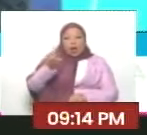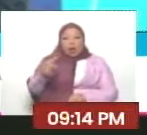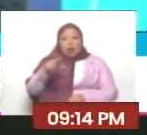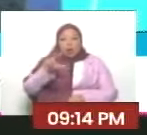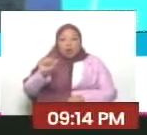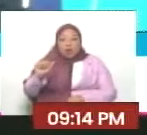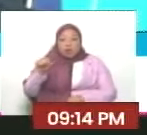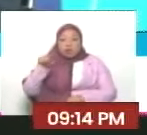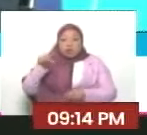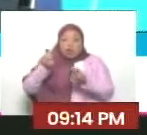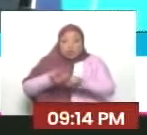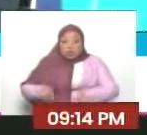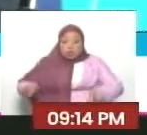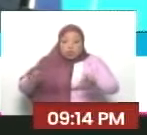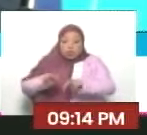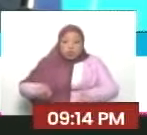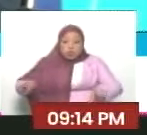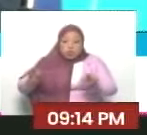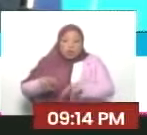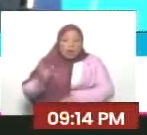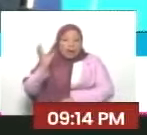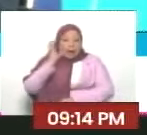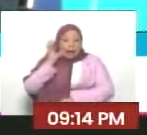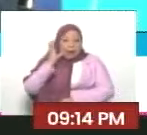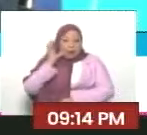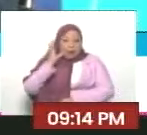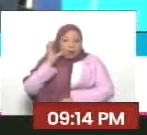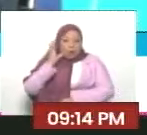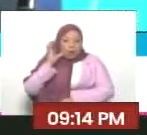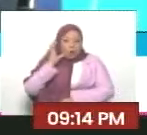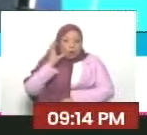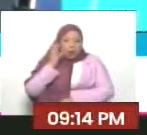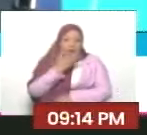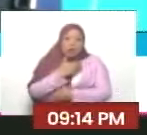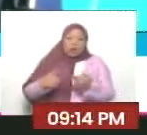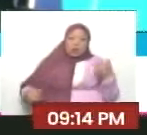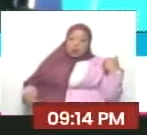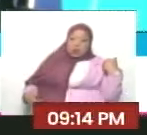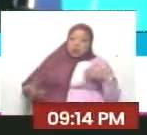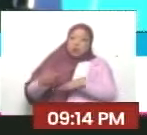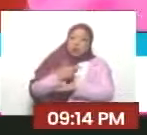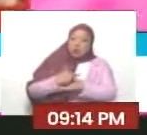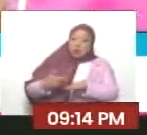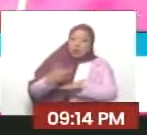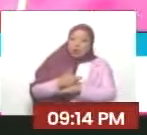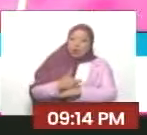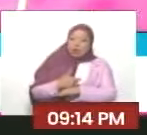de investigación para el cacao. Presidente, el gobernador